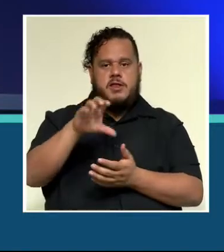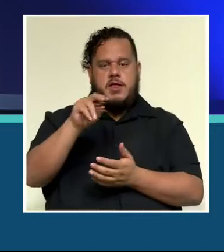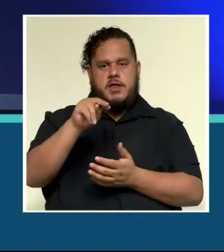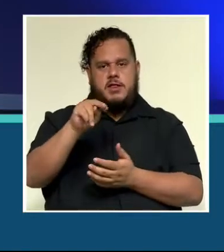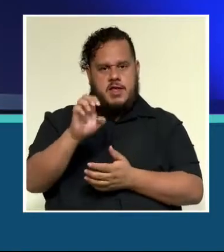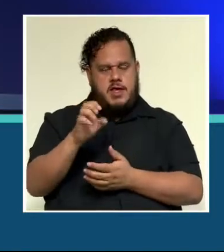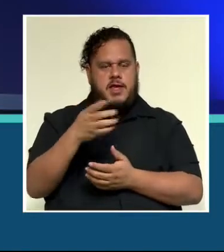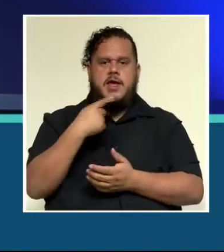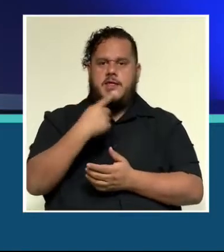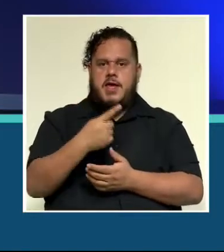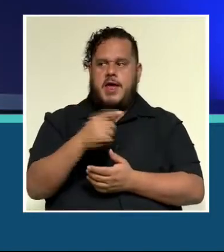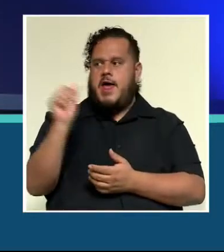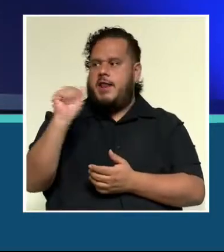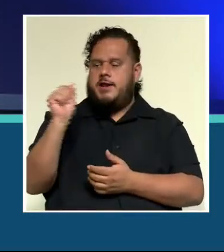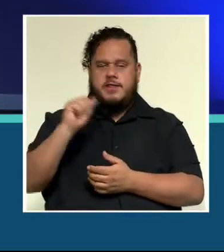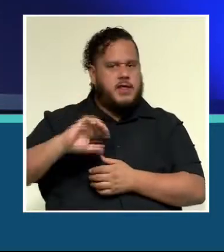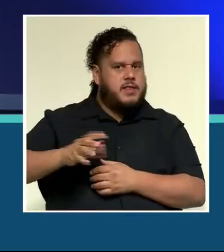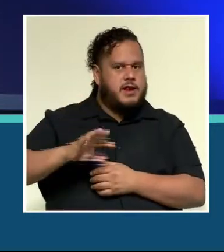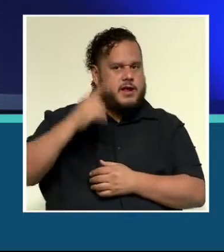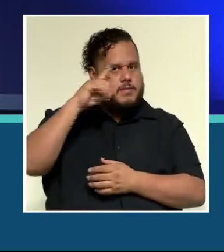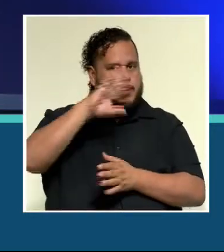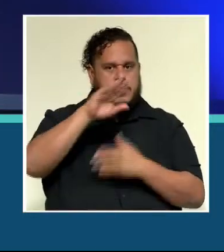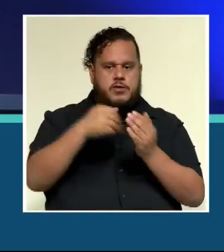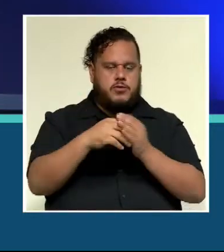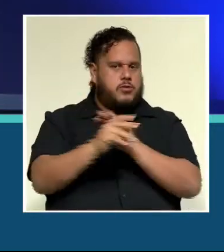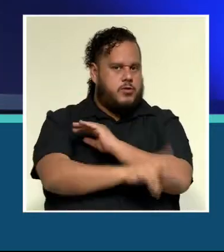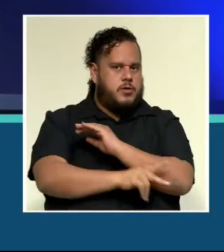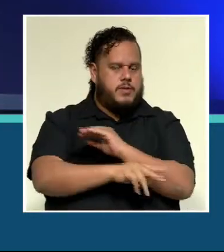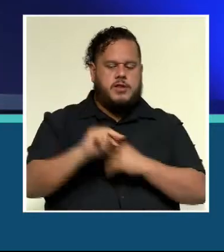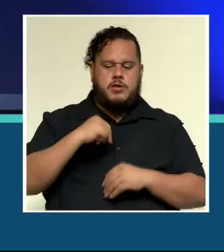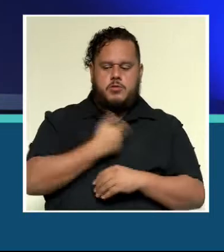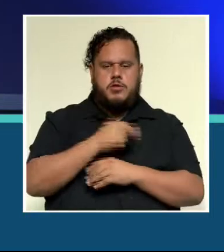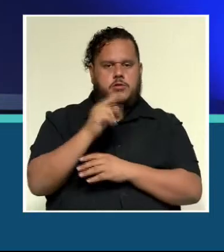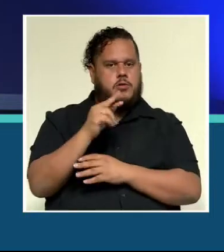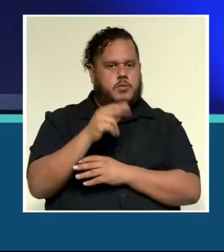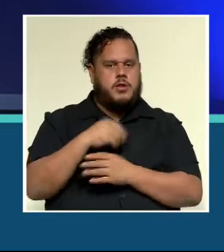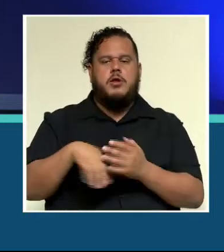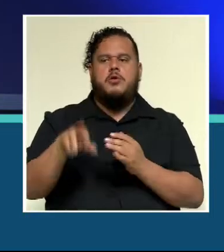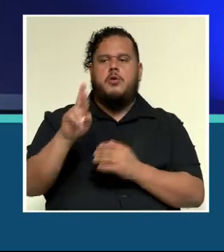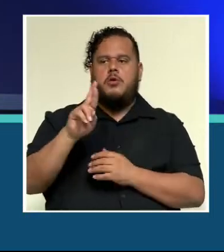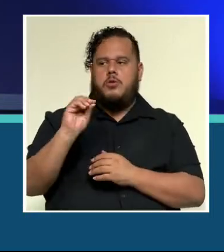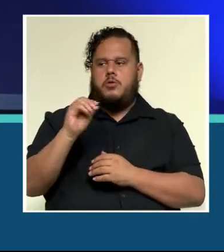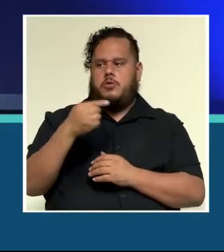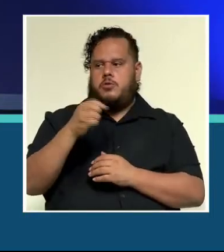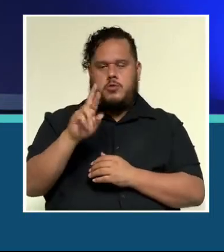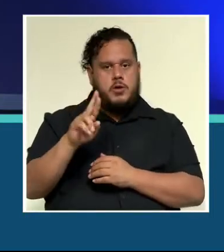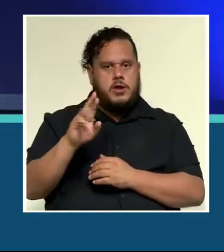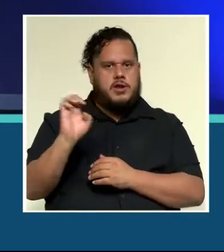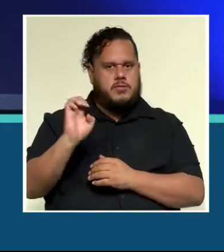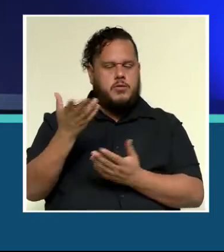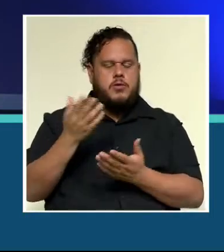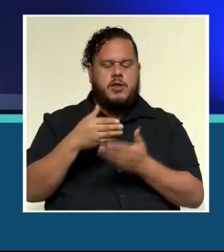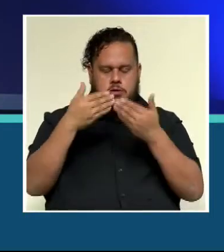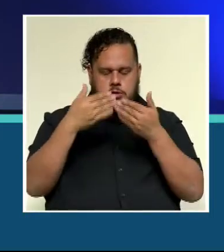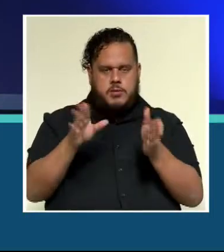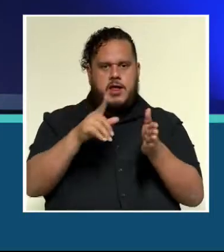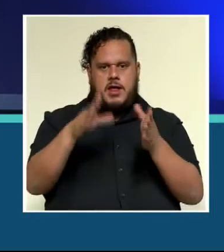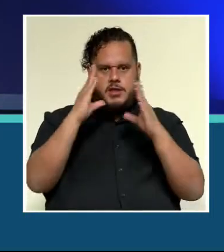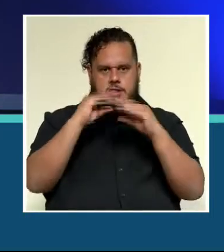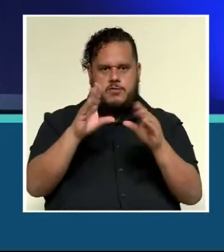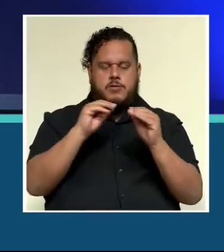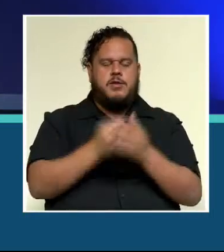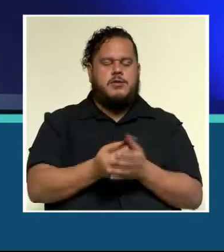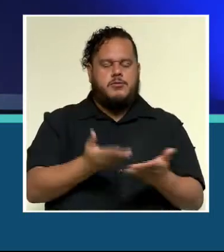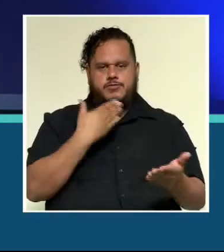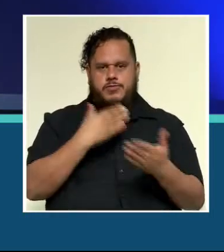decretara alerta naranja para todo el país. Nuestro compañero Roger Espinosa nos amplía esta información. ¿Qué tal, Roger?